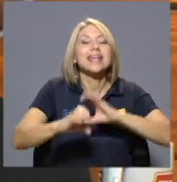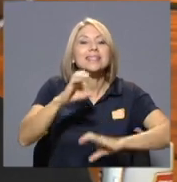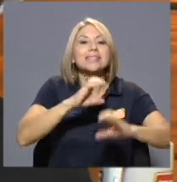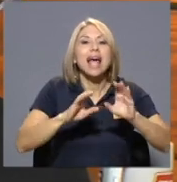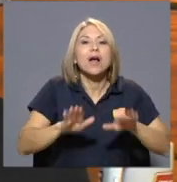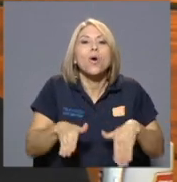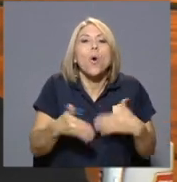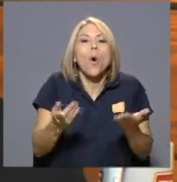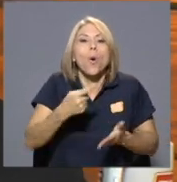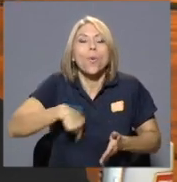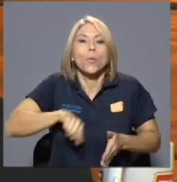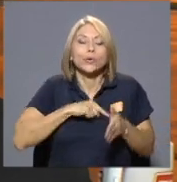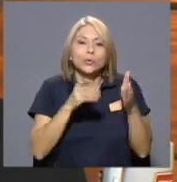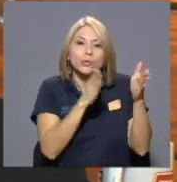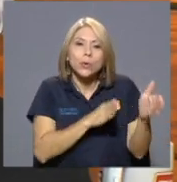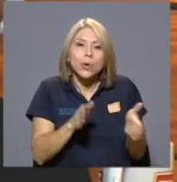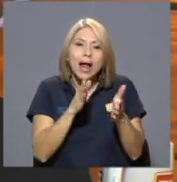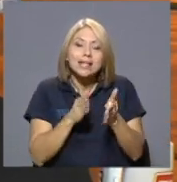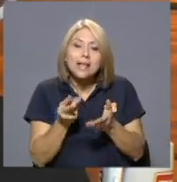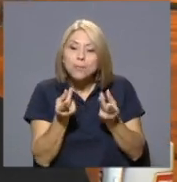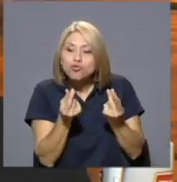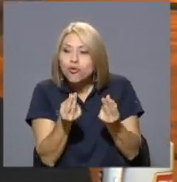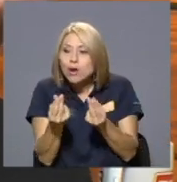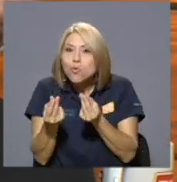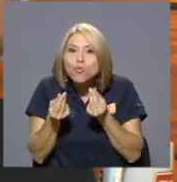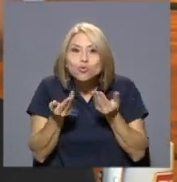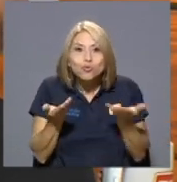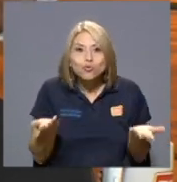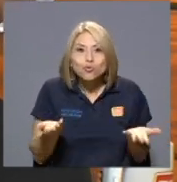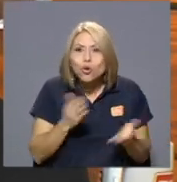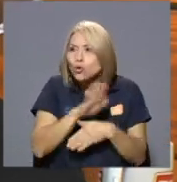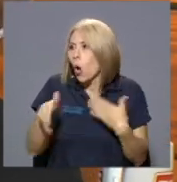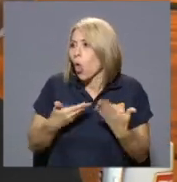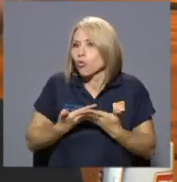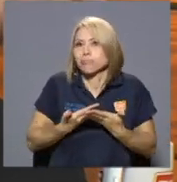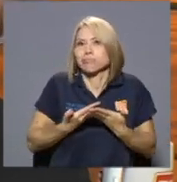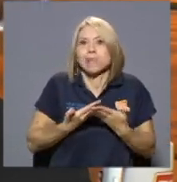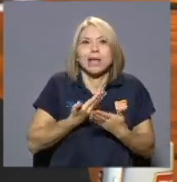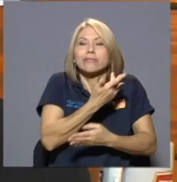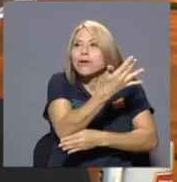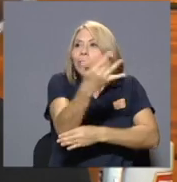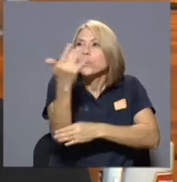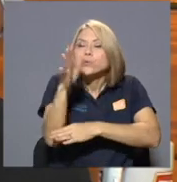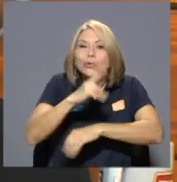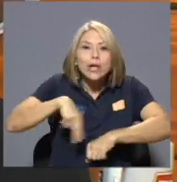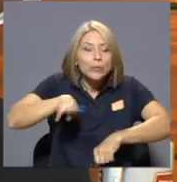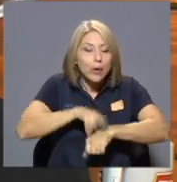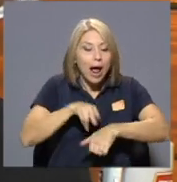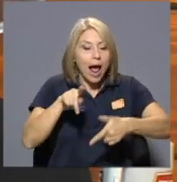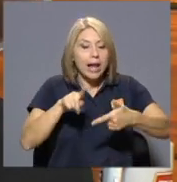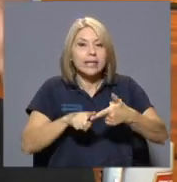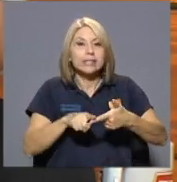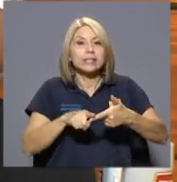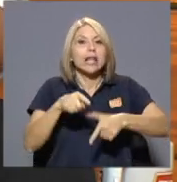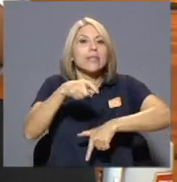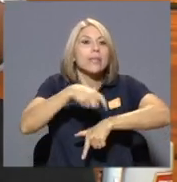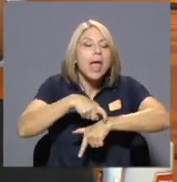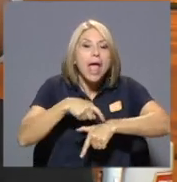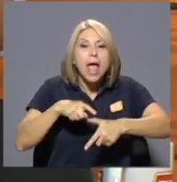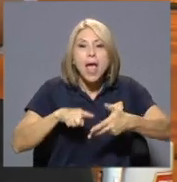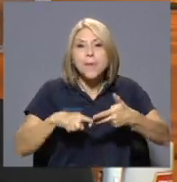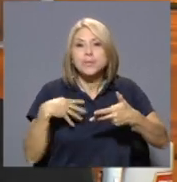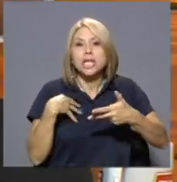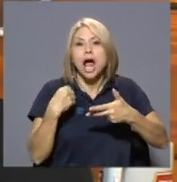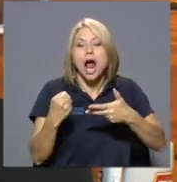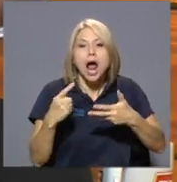recursos como humanidad. Pero todos nuestros recursos naturales, nuestros recursos de tiempo, de salud,